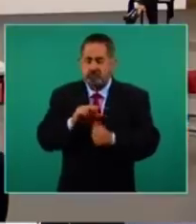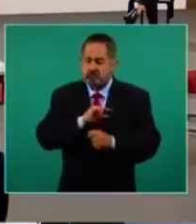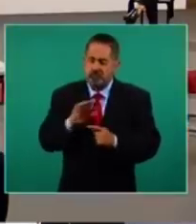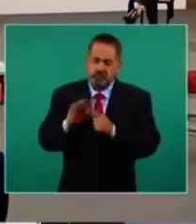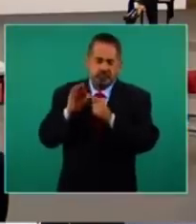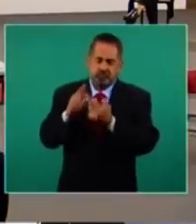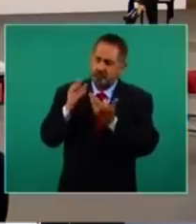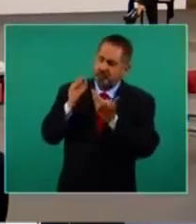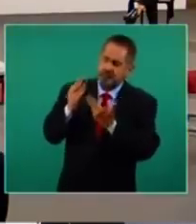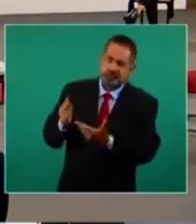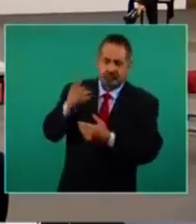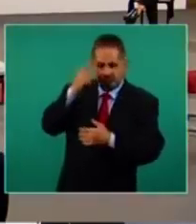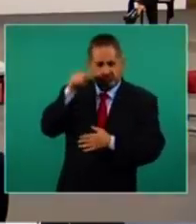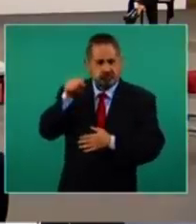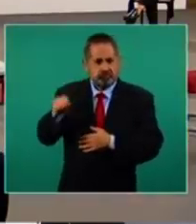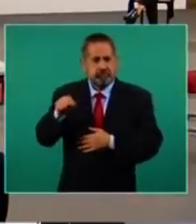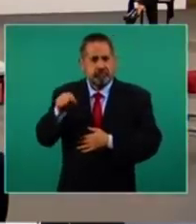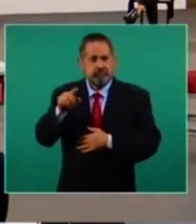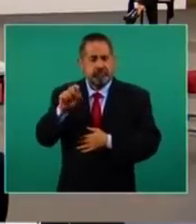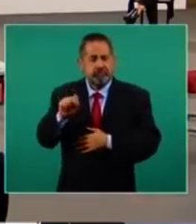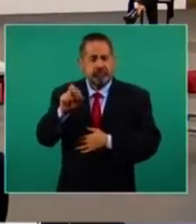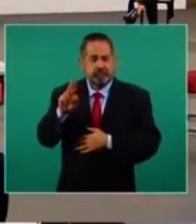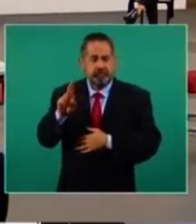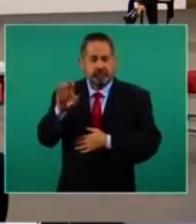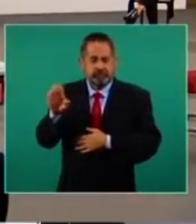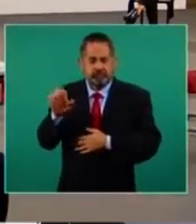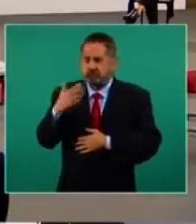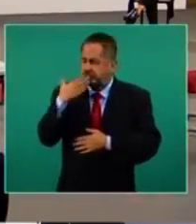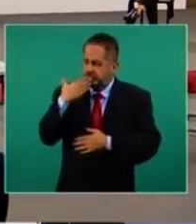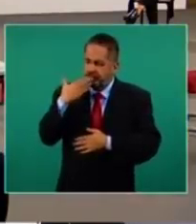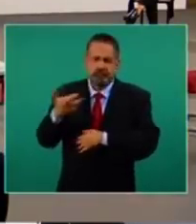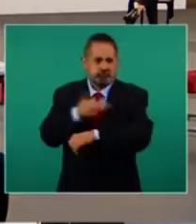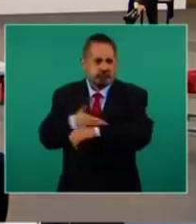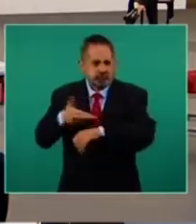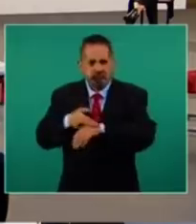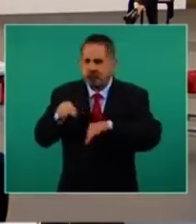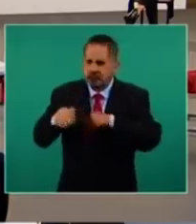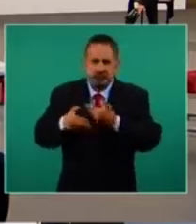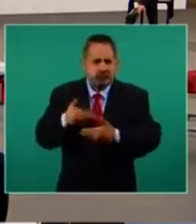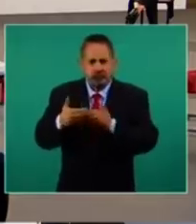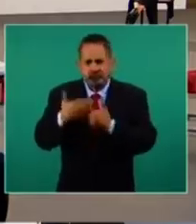especial por la Secretaría de Relaciones Exteriores,